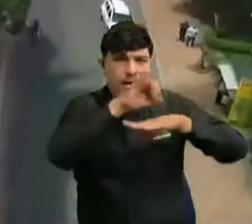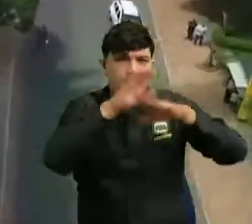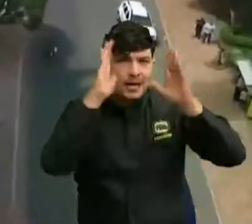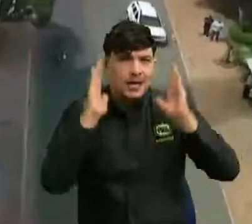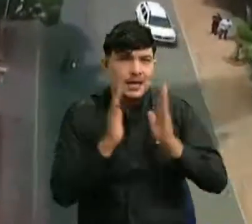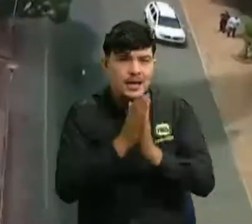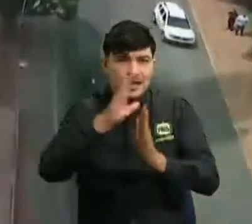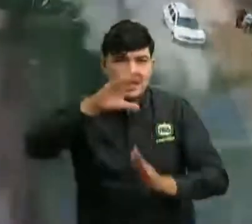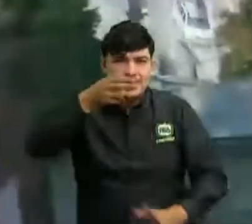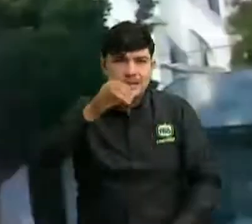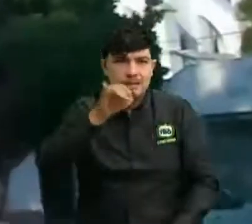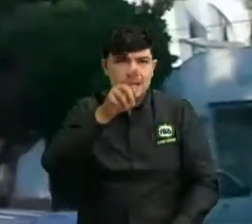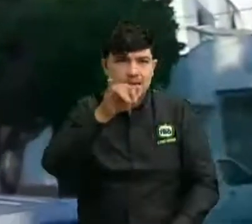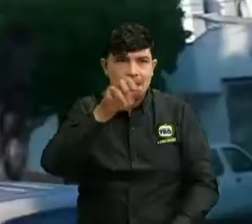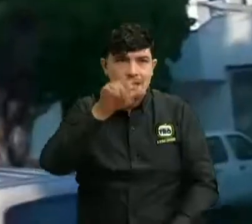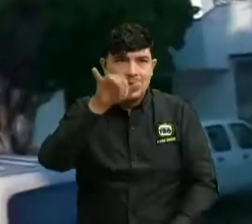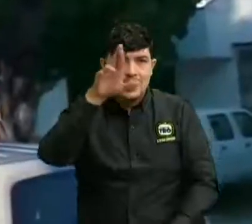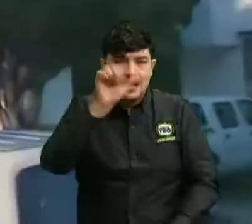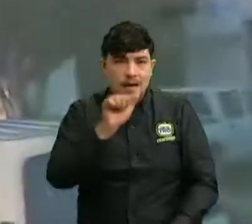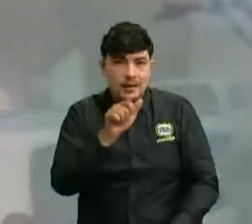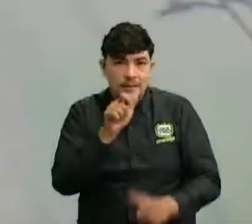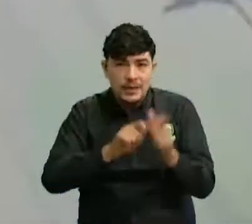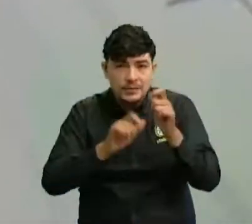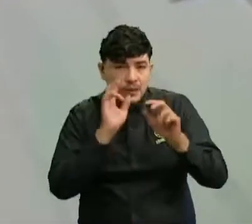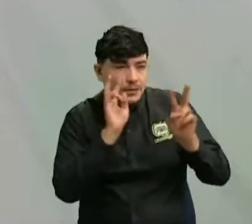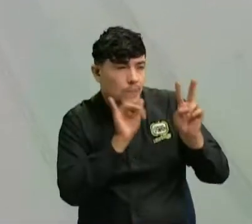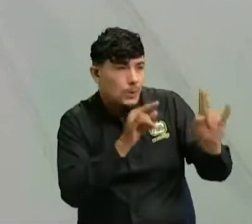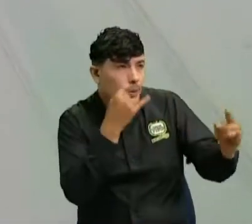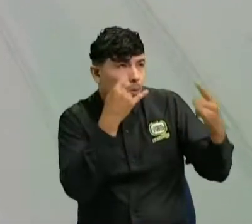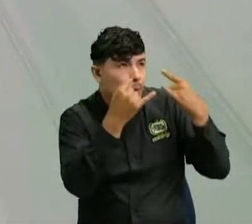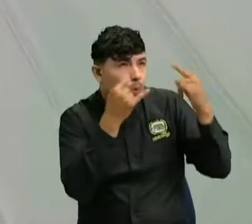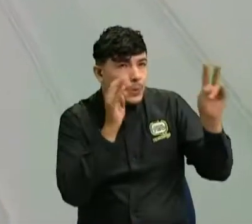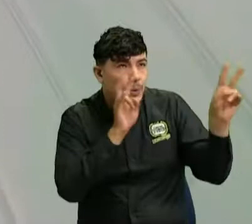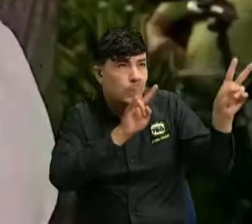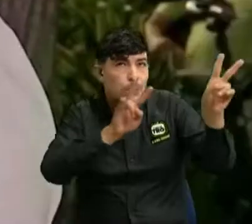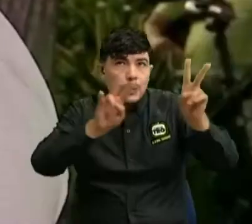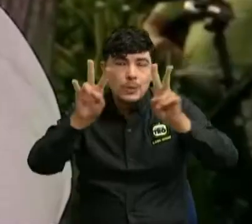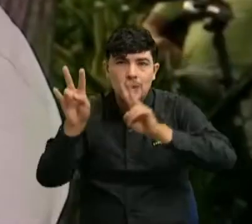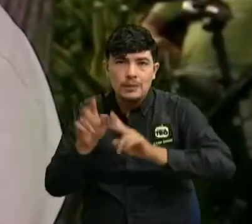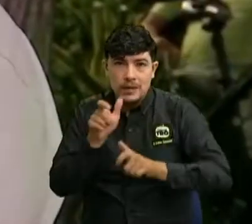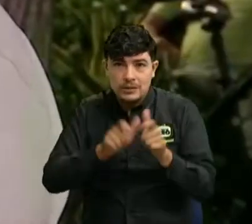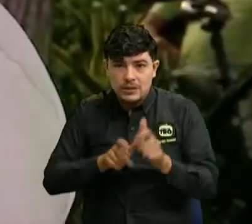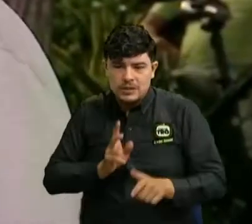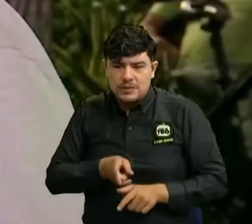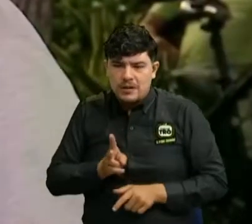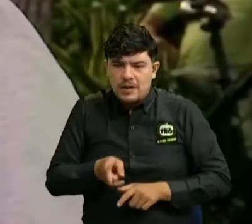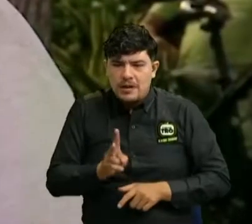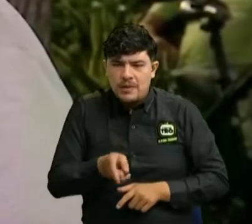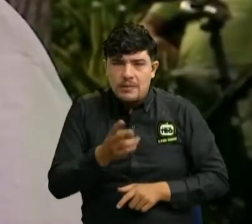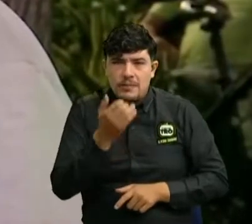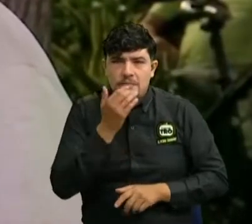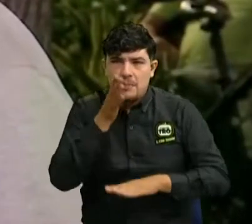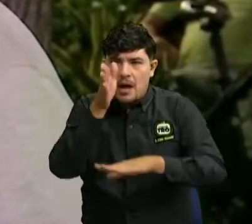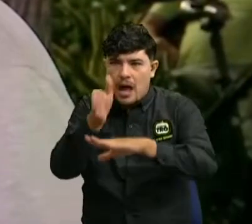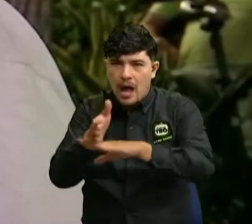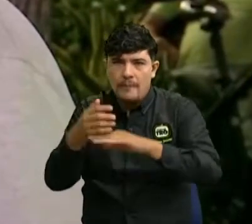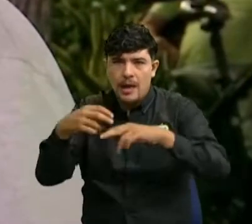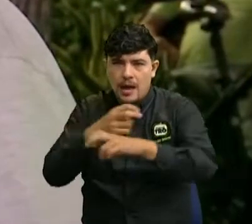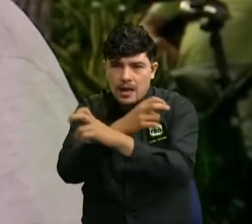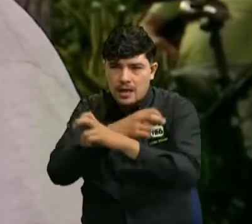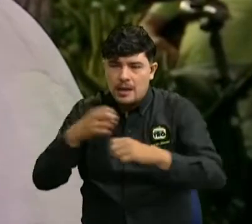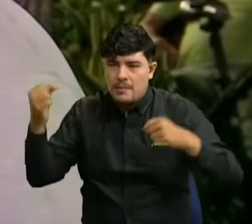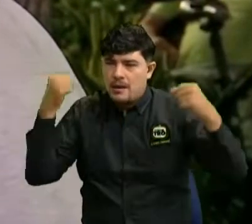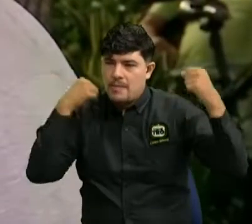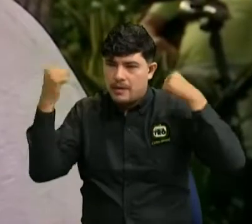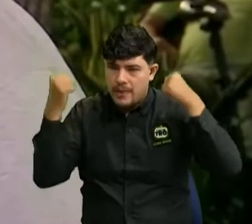majestuosa figura arquitectónica atrae la vista de quien pasa por el sector. La gente está caminando por ahí para ir a hacer sus ejercicios, para trotar. Y